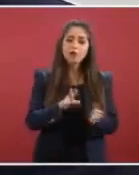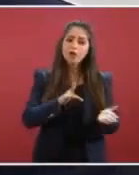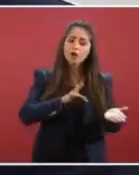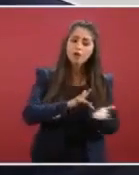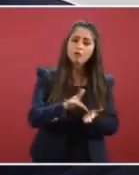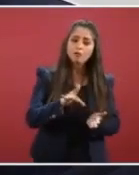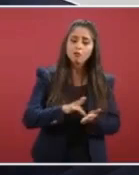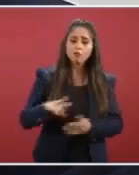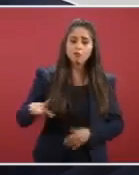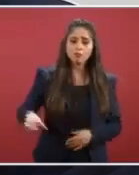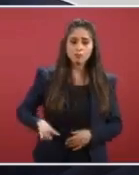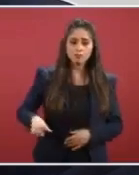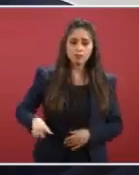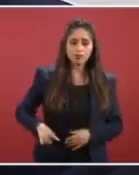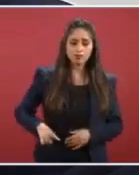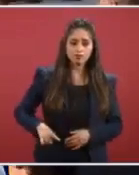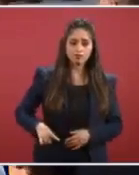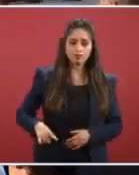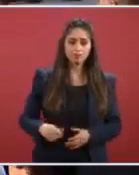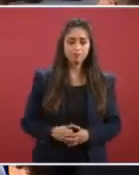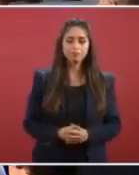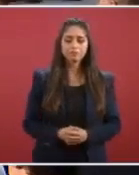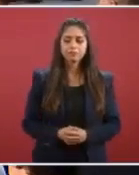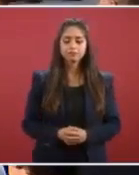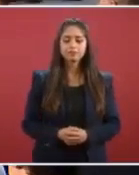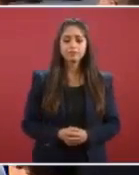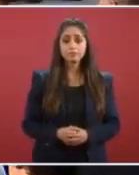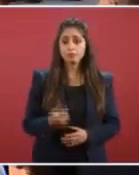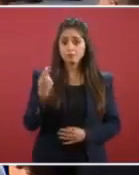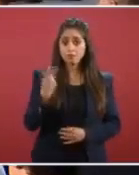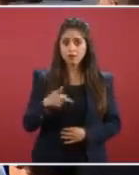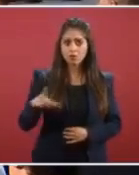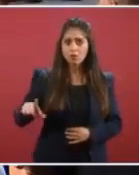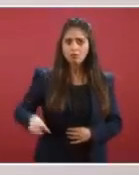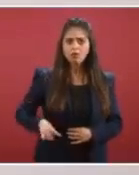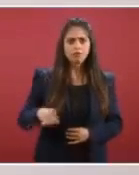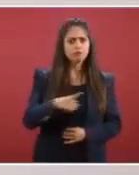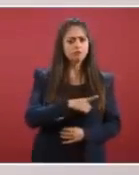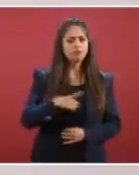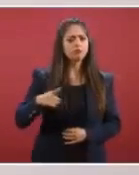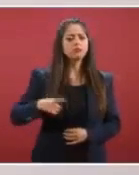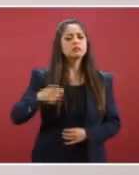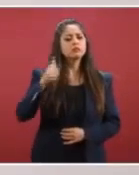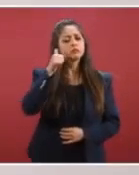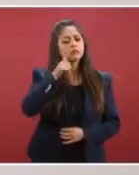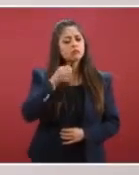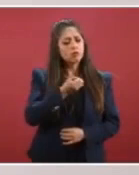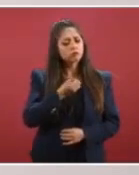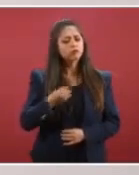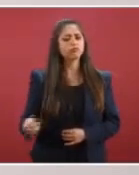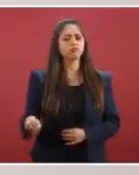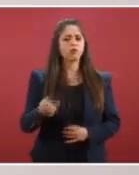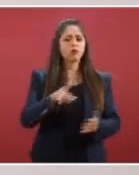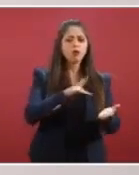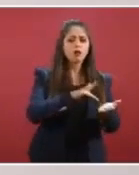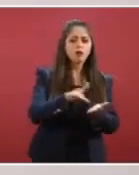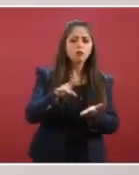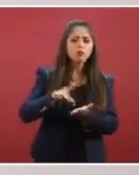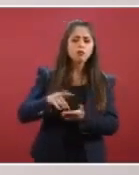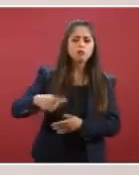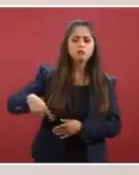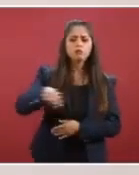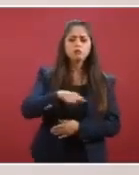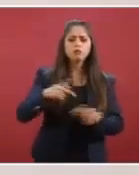que es una obligación de nosotros apoyar las actividades deportivas por